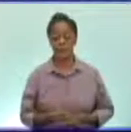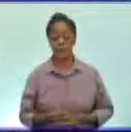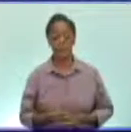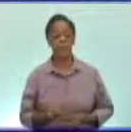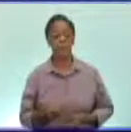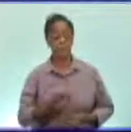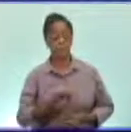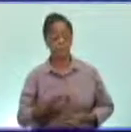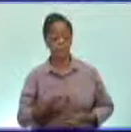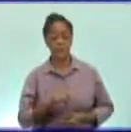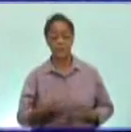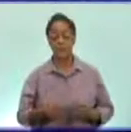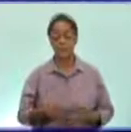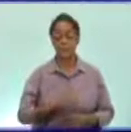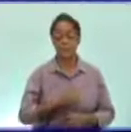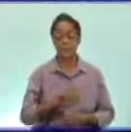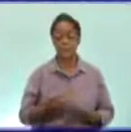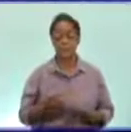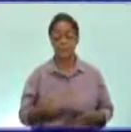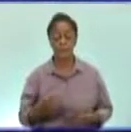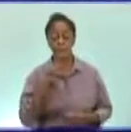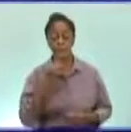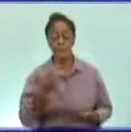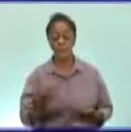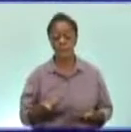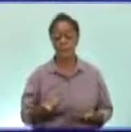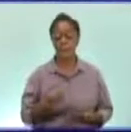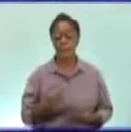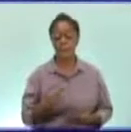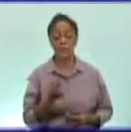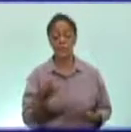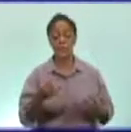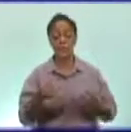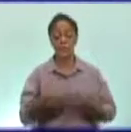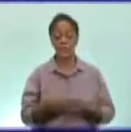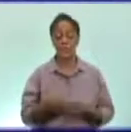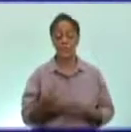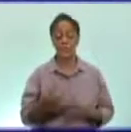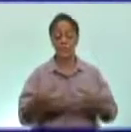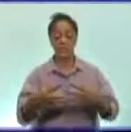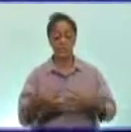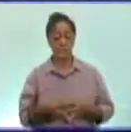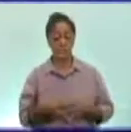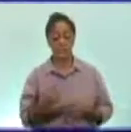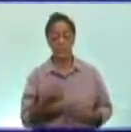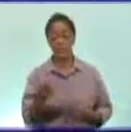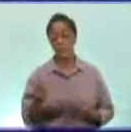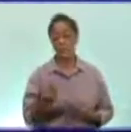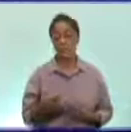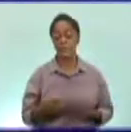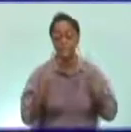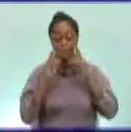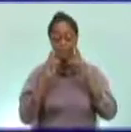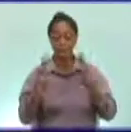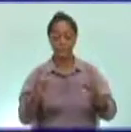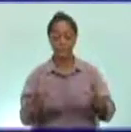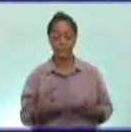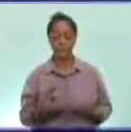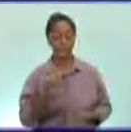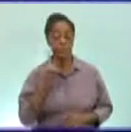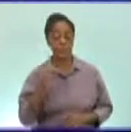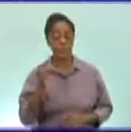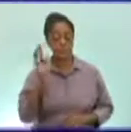también existen características que permiten que haya una unidad entre los seres vivos. Vamos